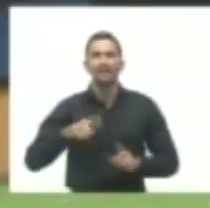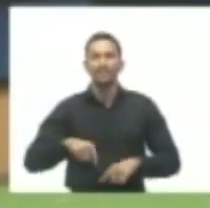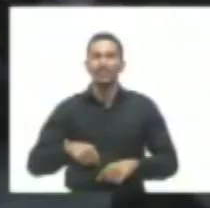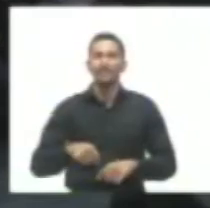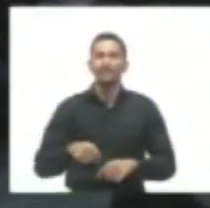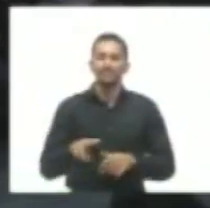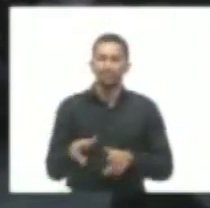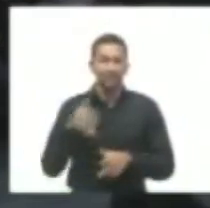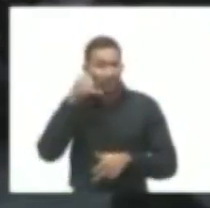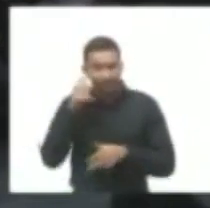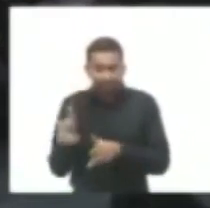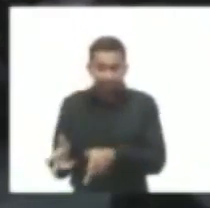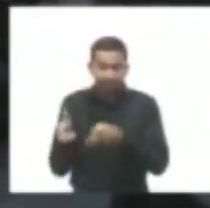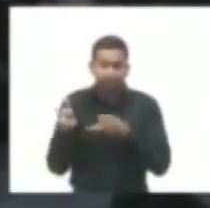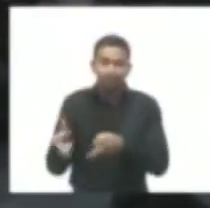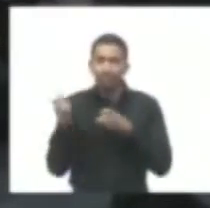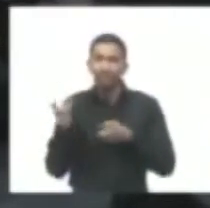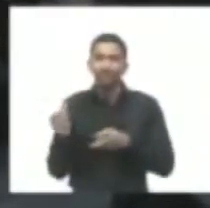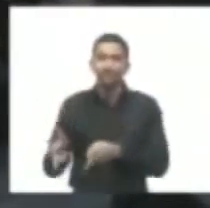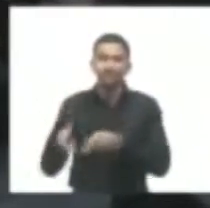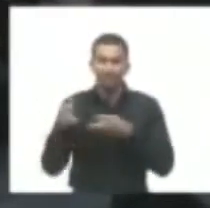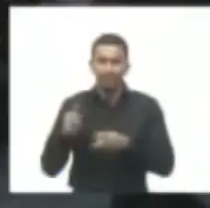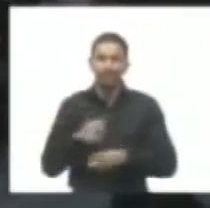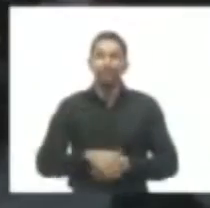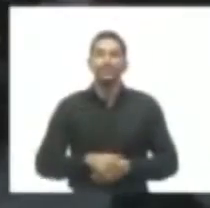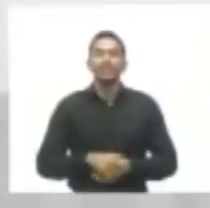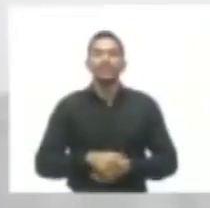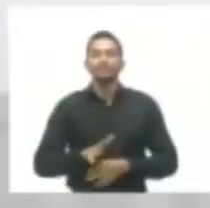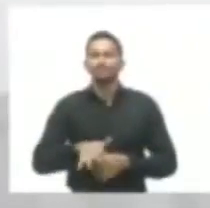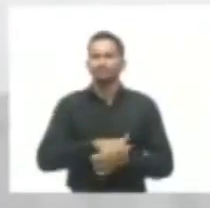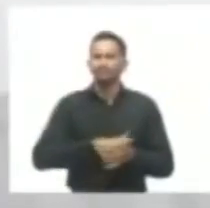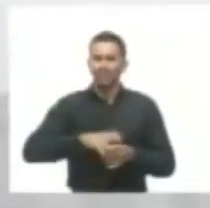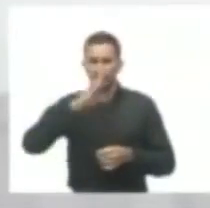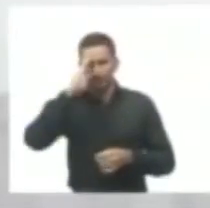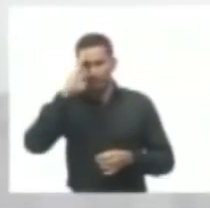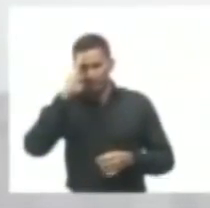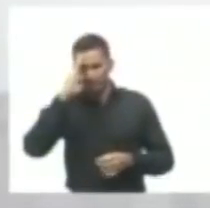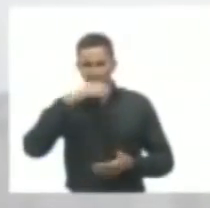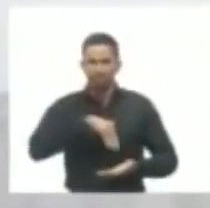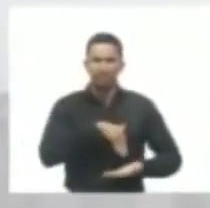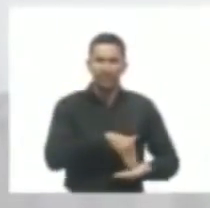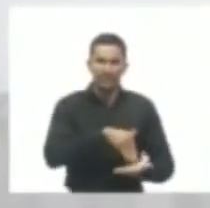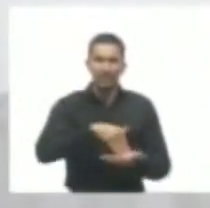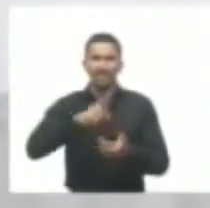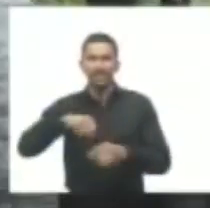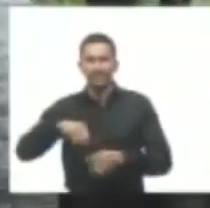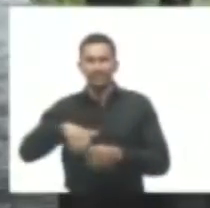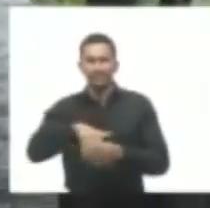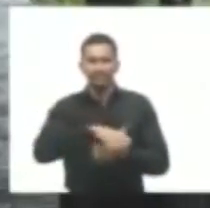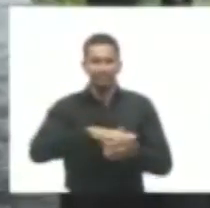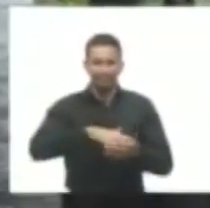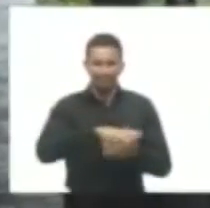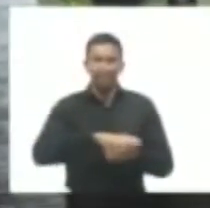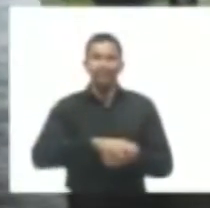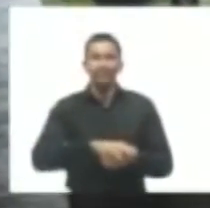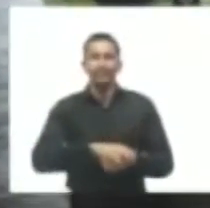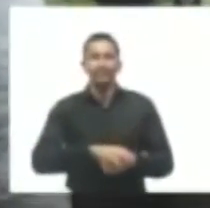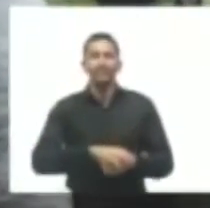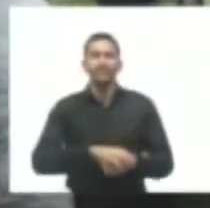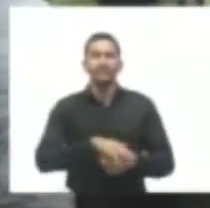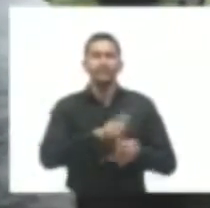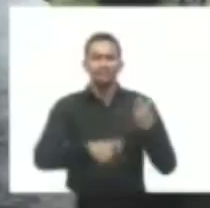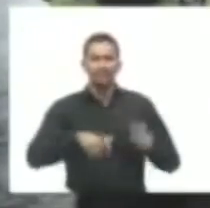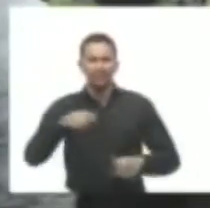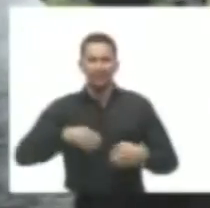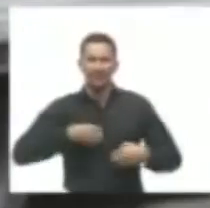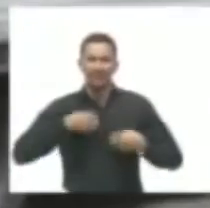extorsiones. Pese a la operatividad de la policía y a las medidas implementadas por el gobierno distrital, la percepción de inseguridad en Cartagena